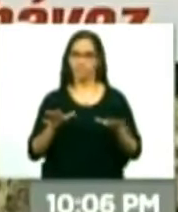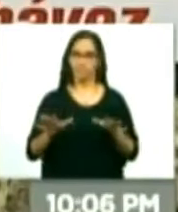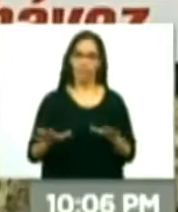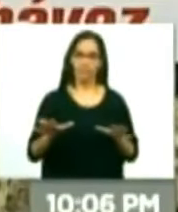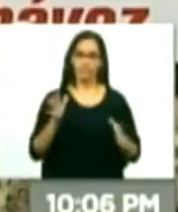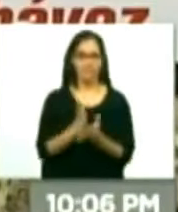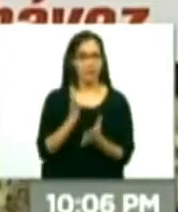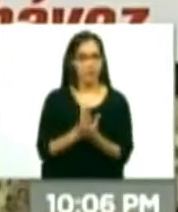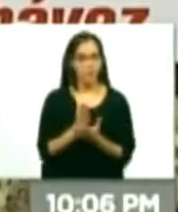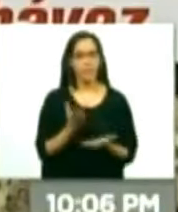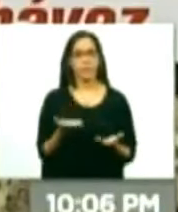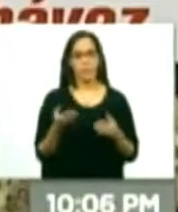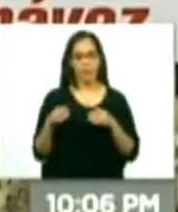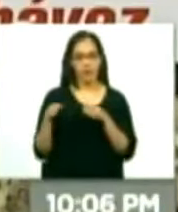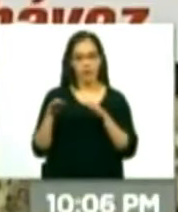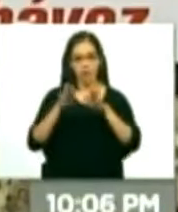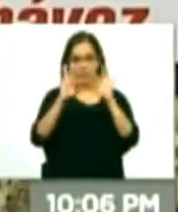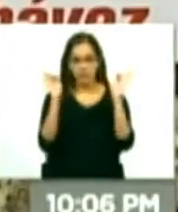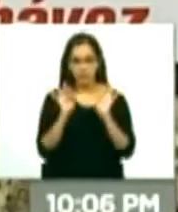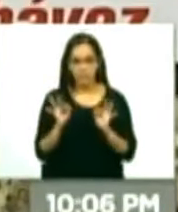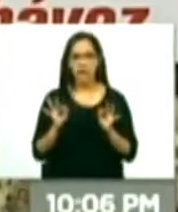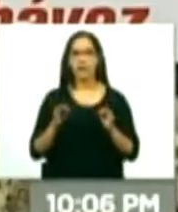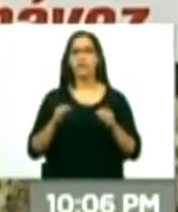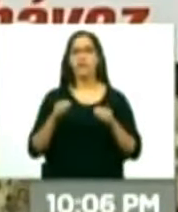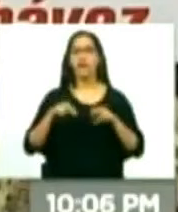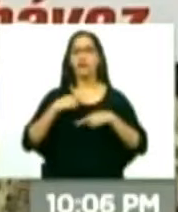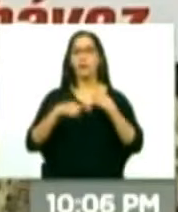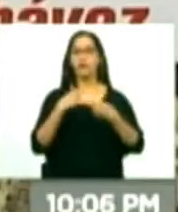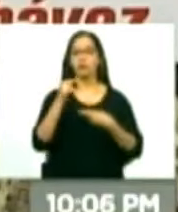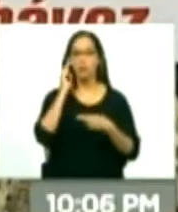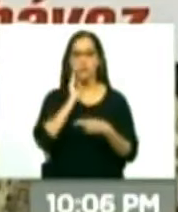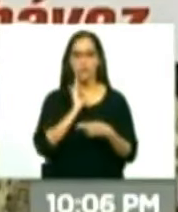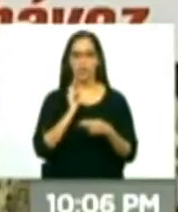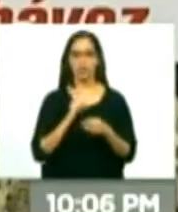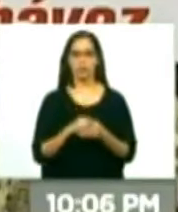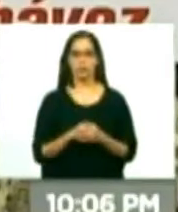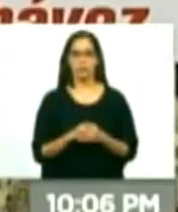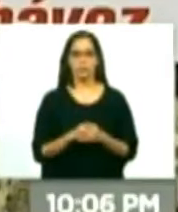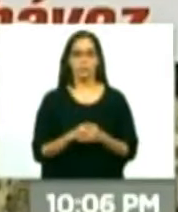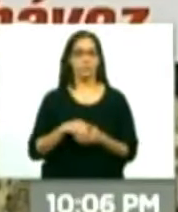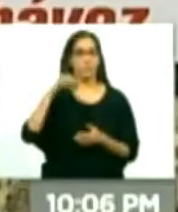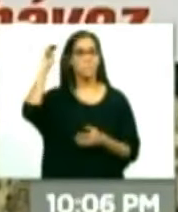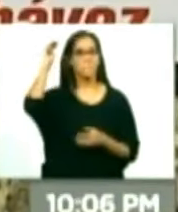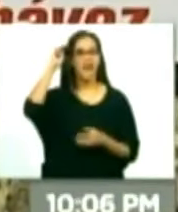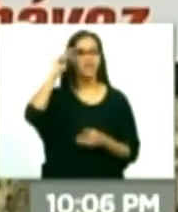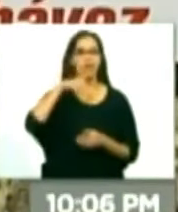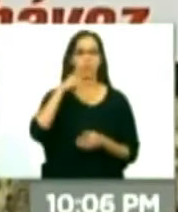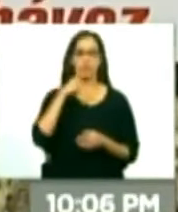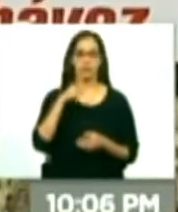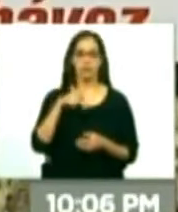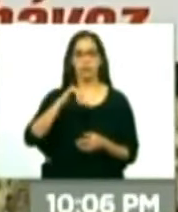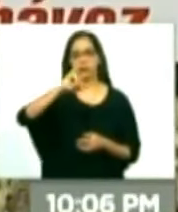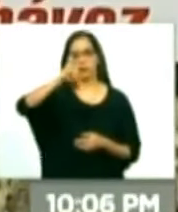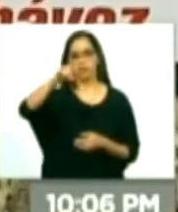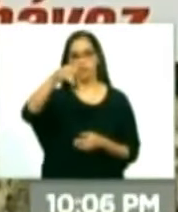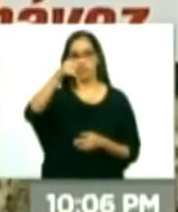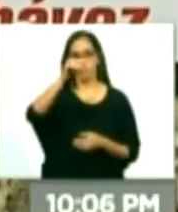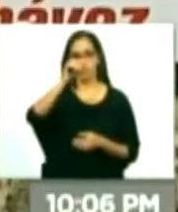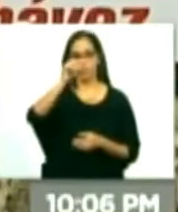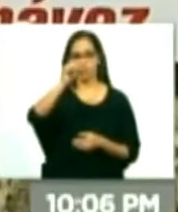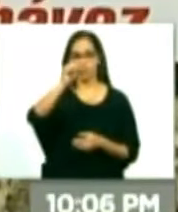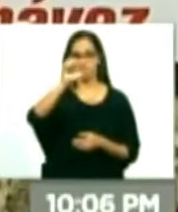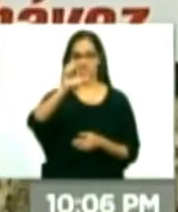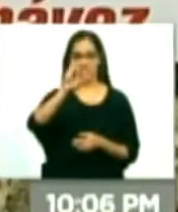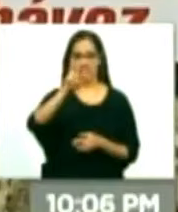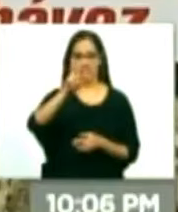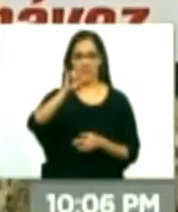camino de la revolución bolivariana. Maestro de la política, José Vicente Rangel. José Vicente Rangel es